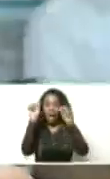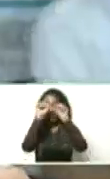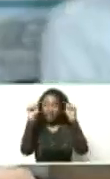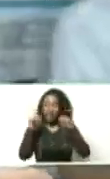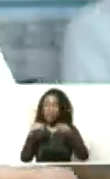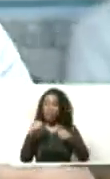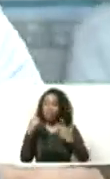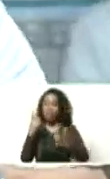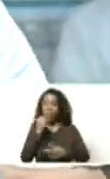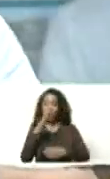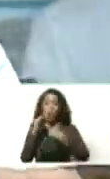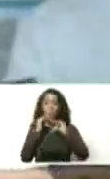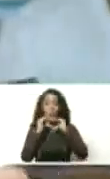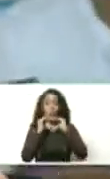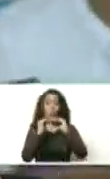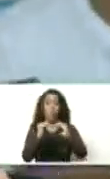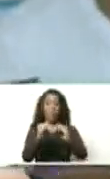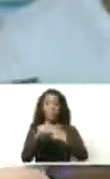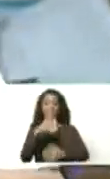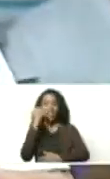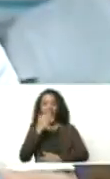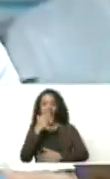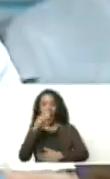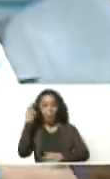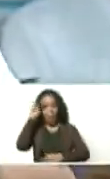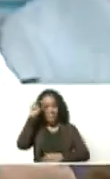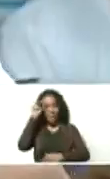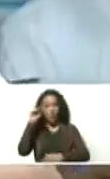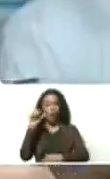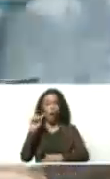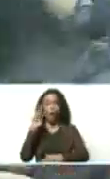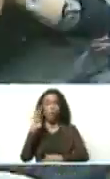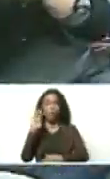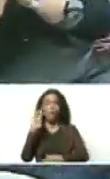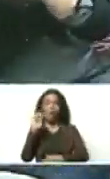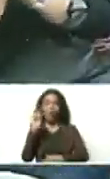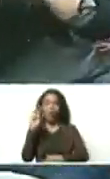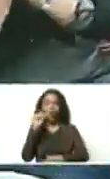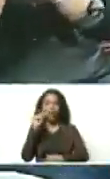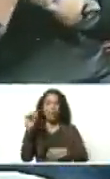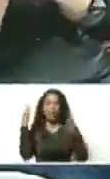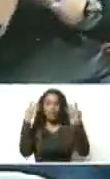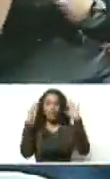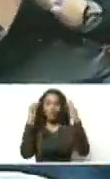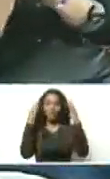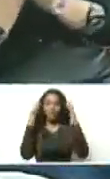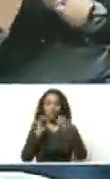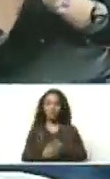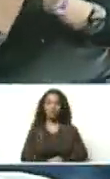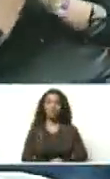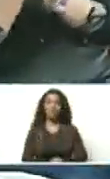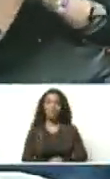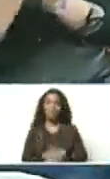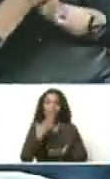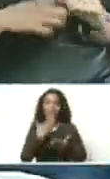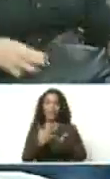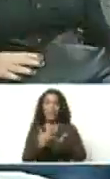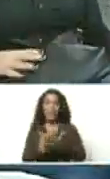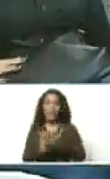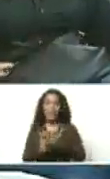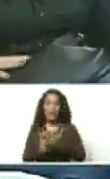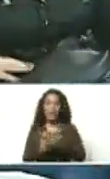Bueno. Están afinaditos, pues, por el maestro Abreu. Un aplauso a la orquesta Contrabanda. Gracias. Contrabanda